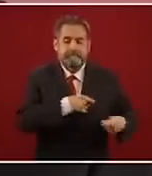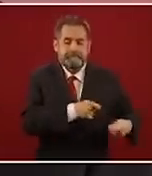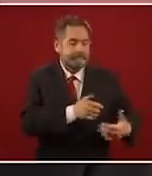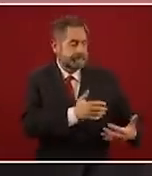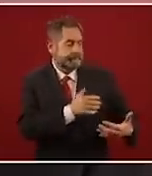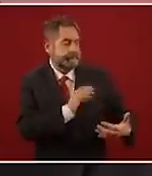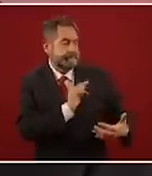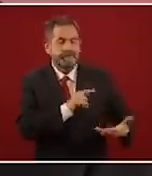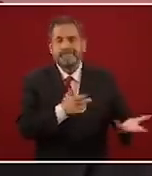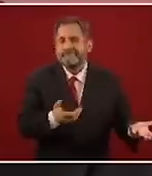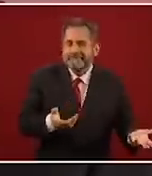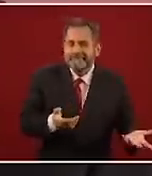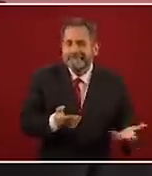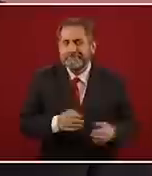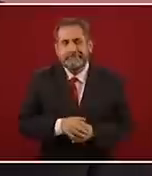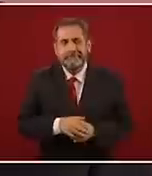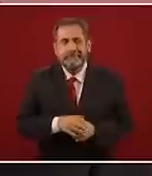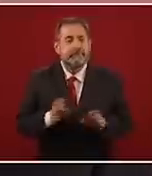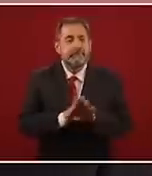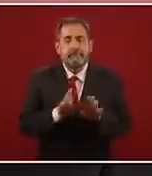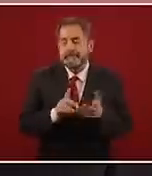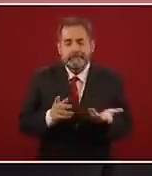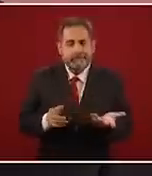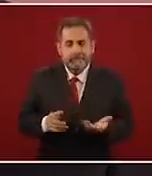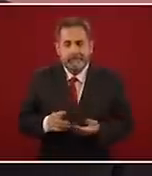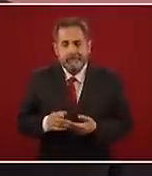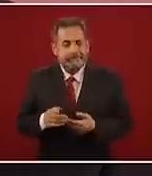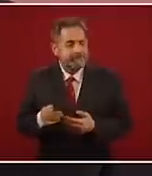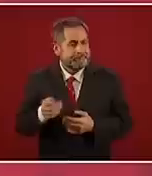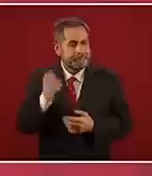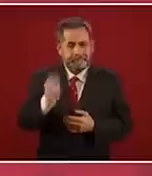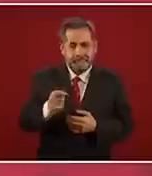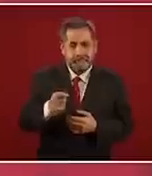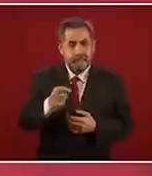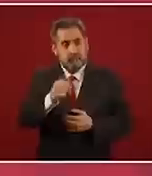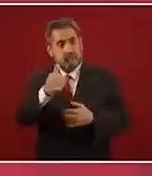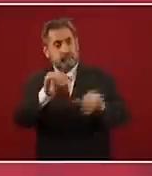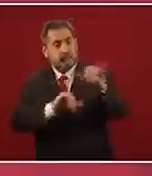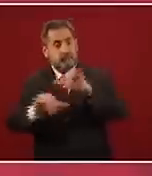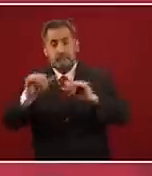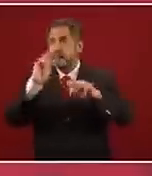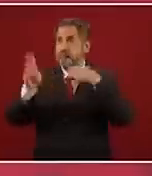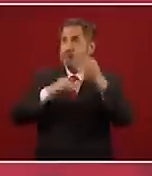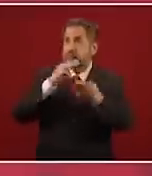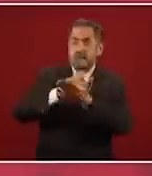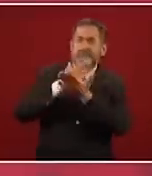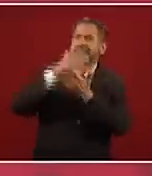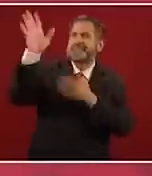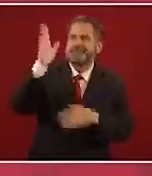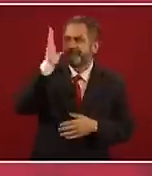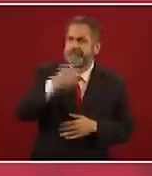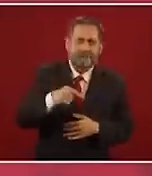Incluso hasta dejando fuera grandes laboratorios mundiales que no